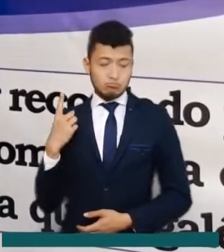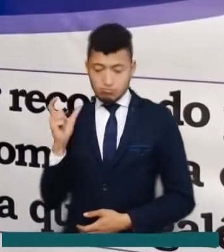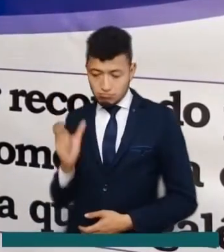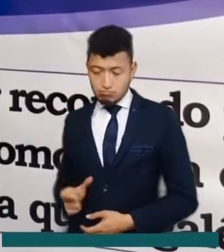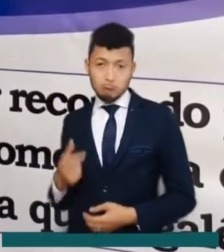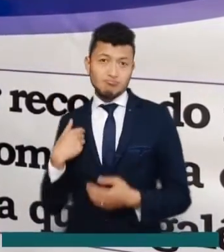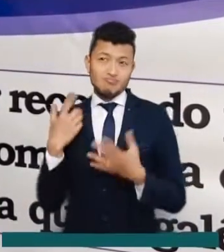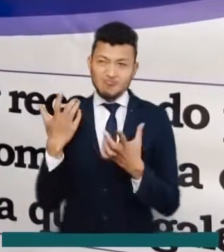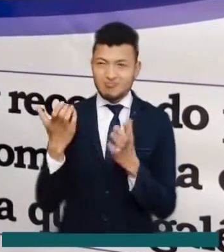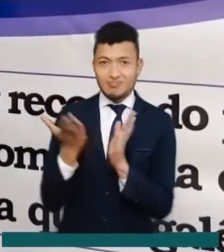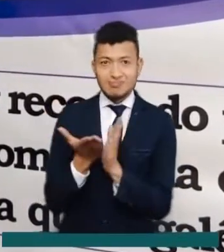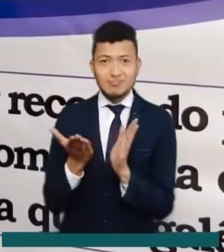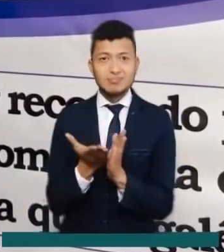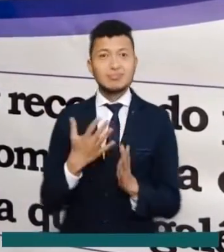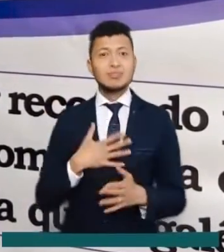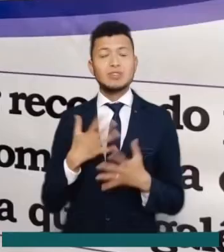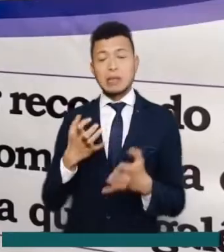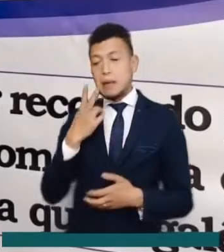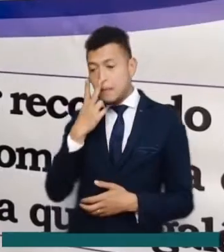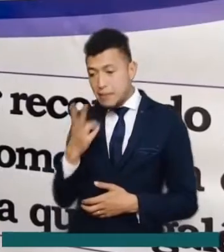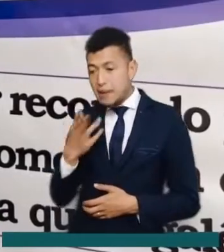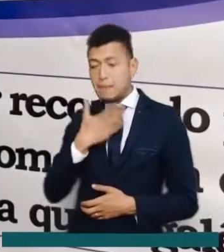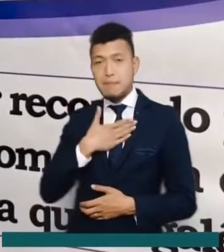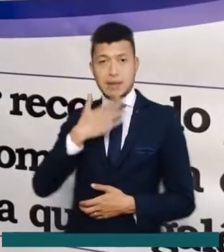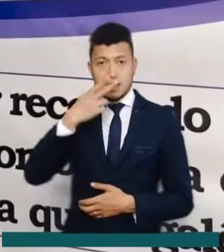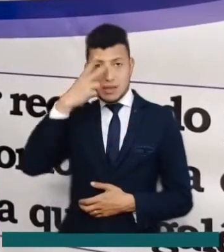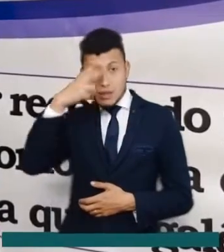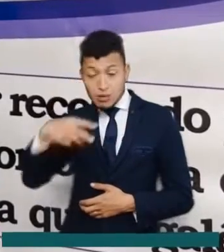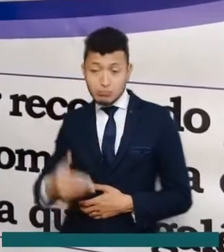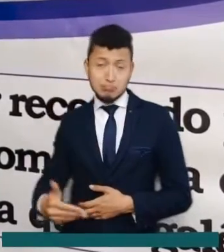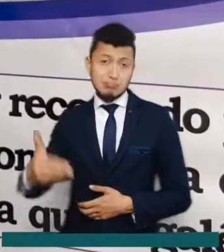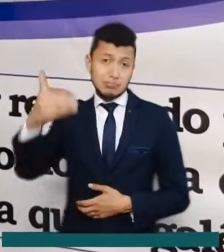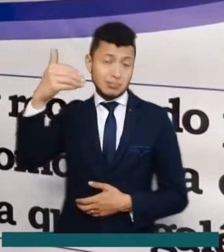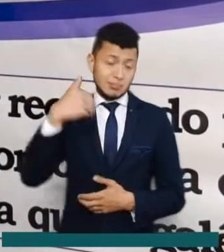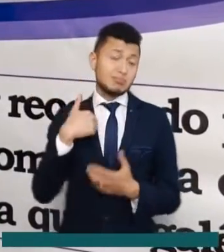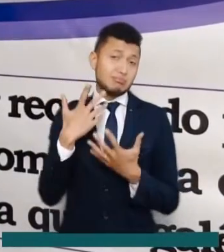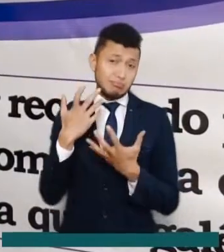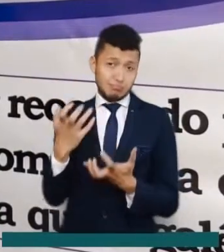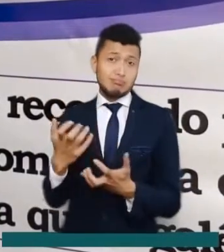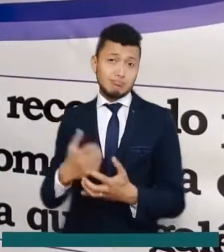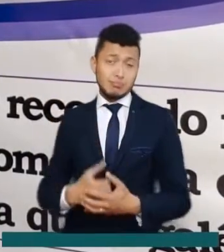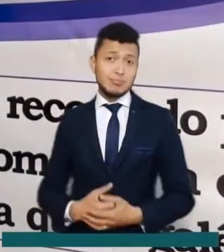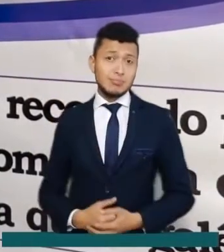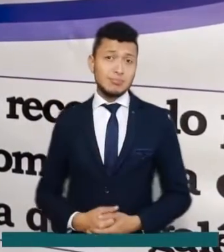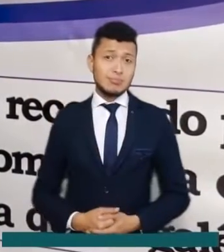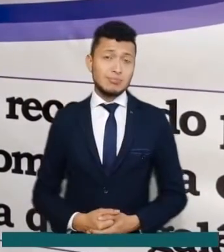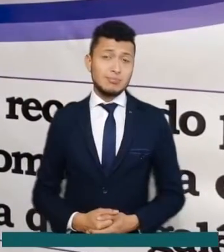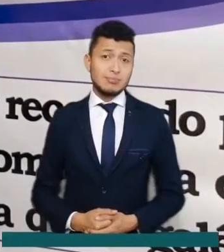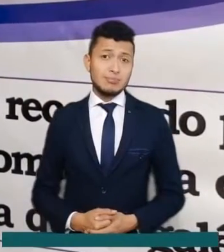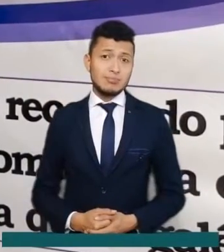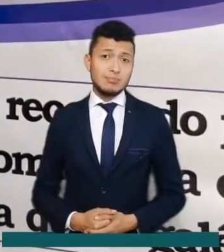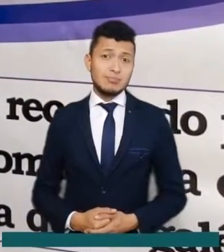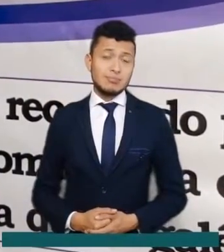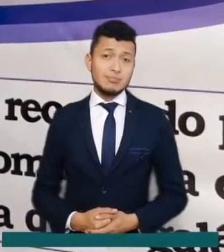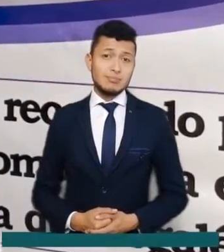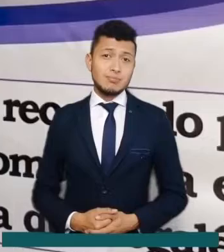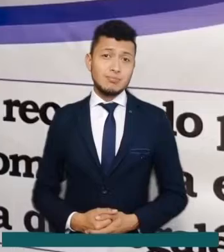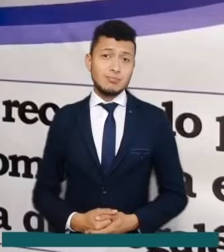quiero estudiar, quiero ver a mi hijo crecer. Las personas